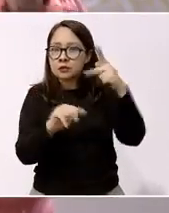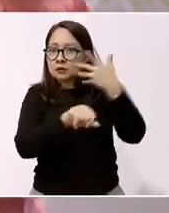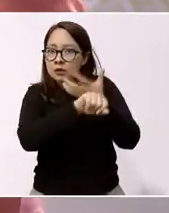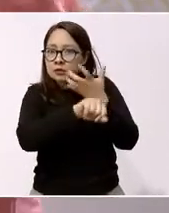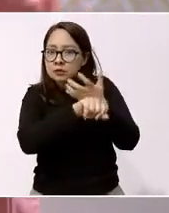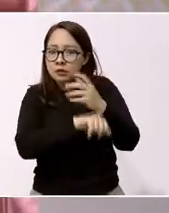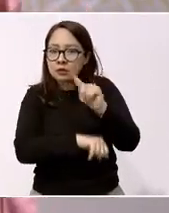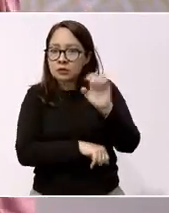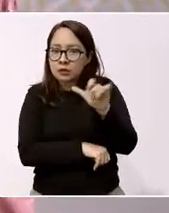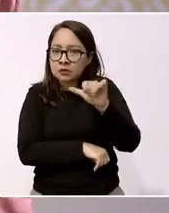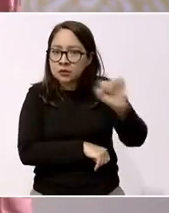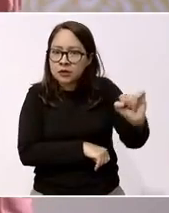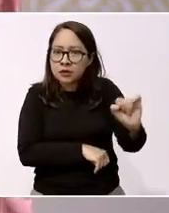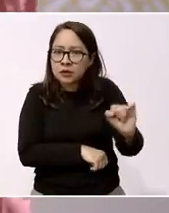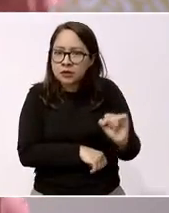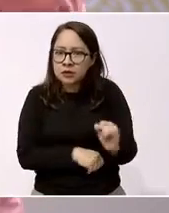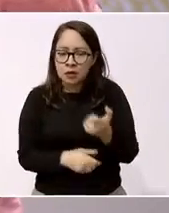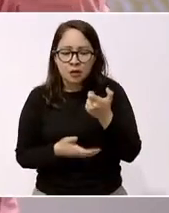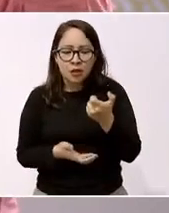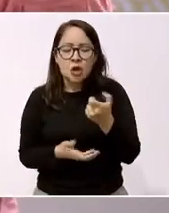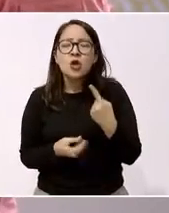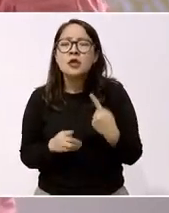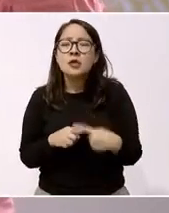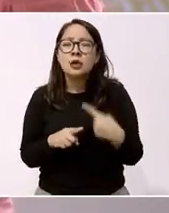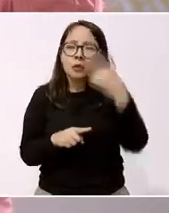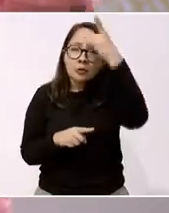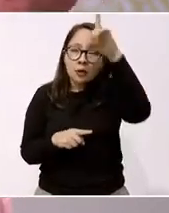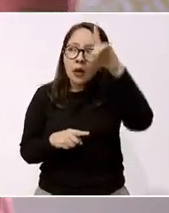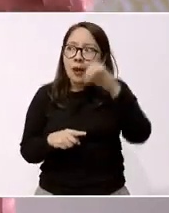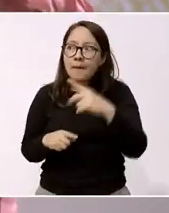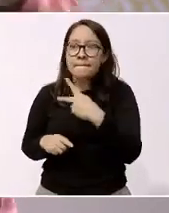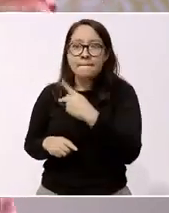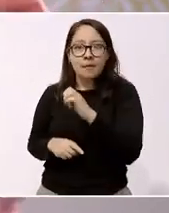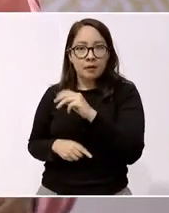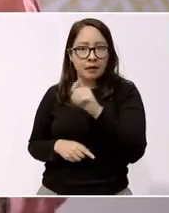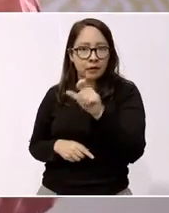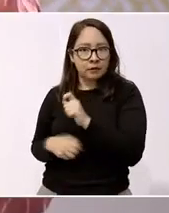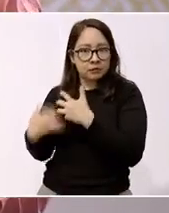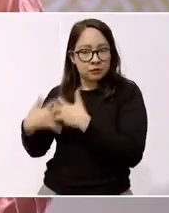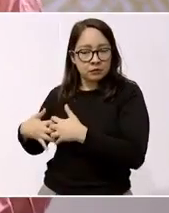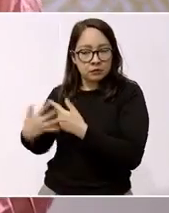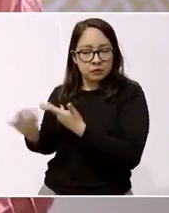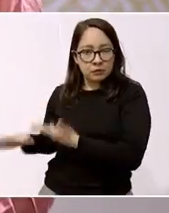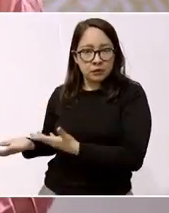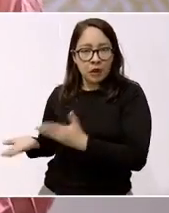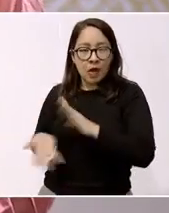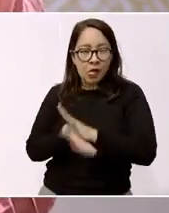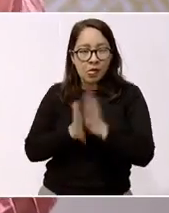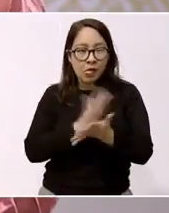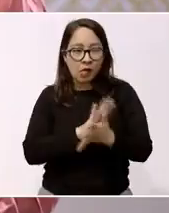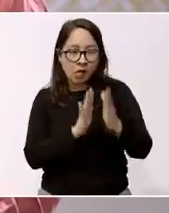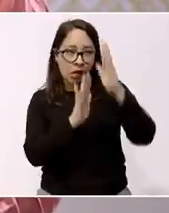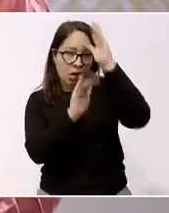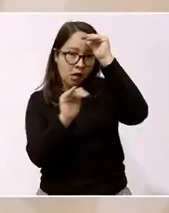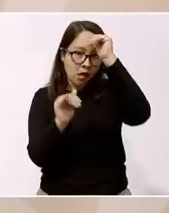con dinero de Pemex, y se asociaron con una petrolera, con